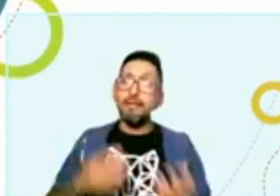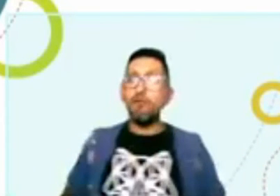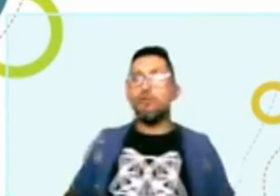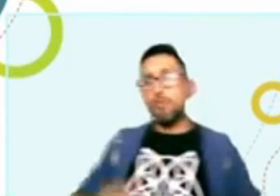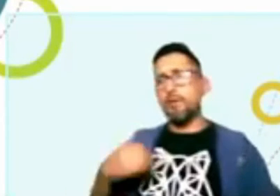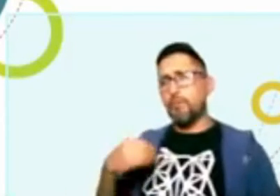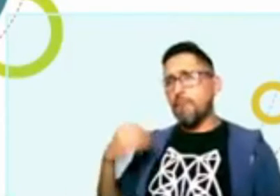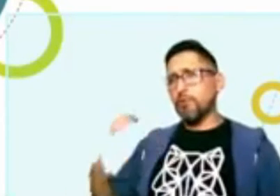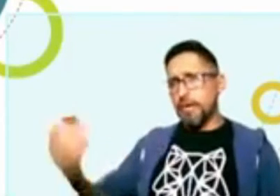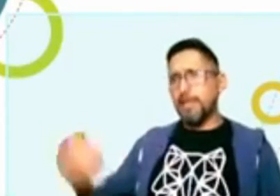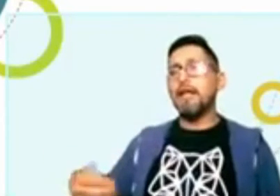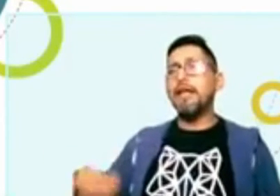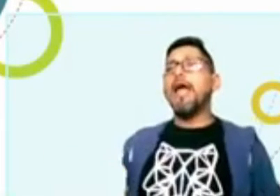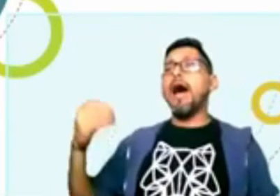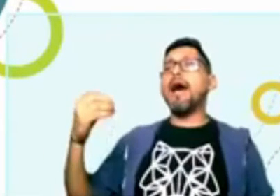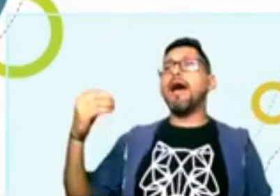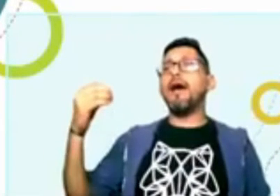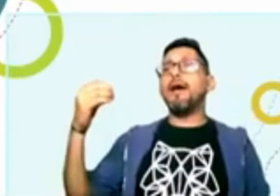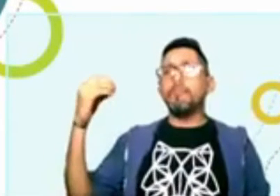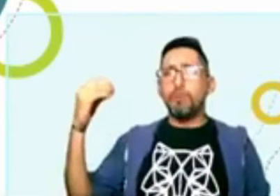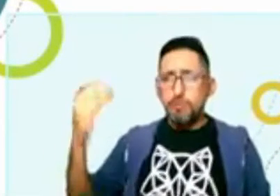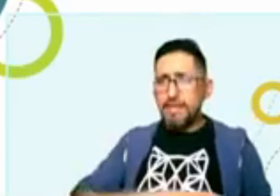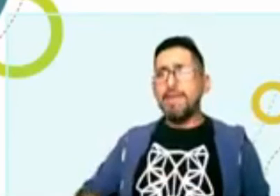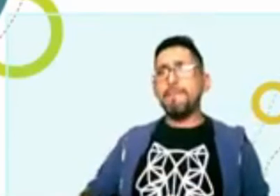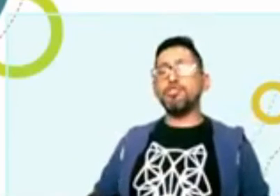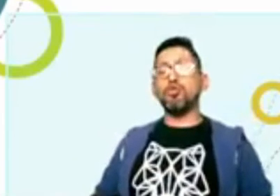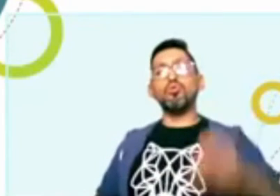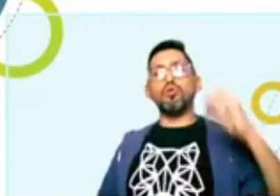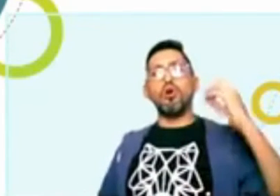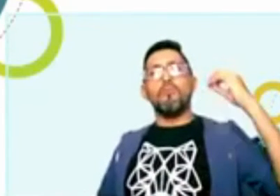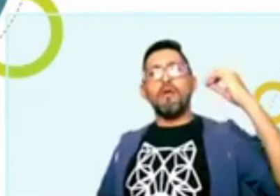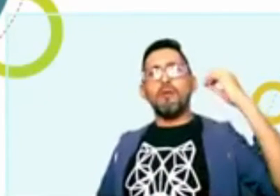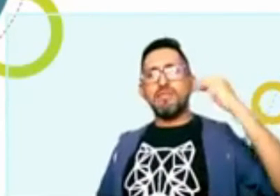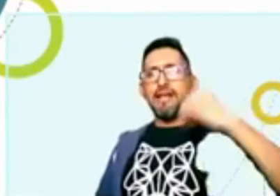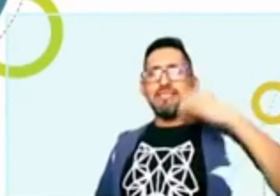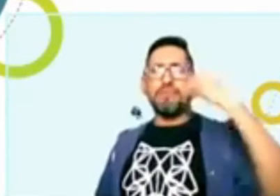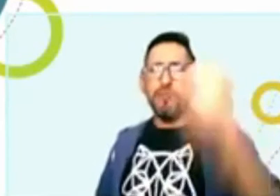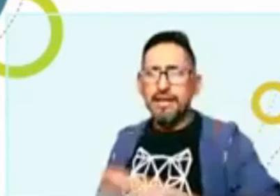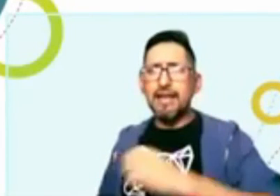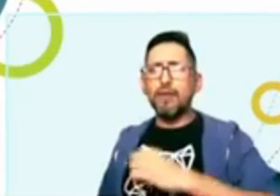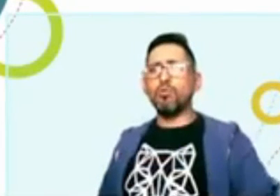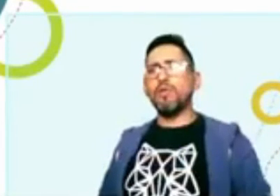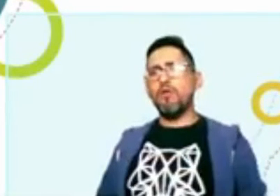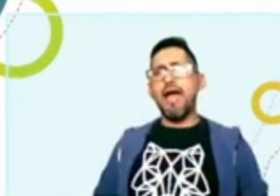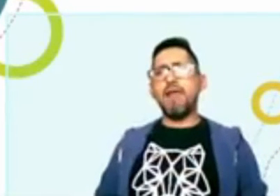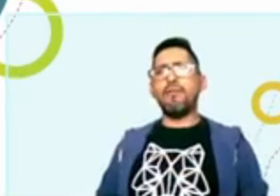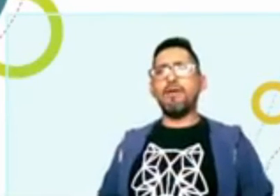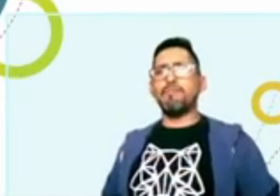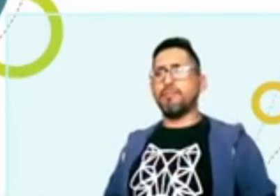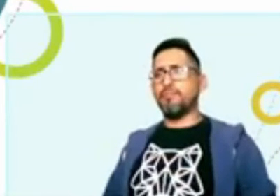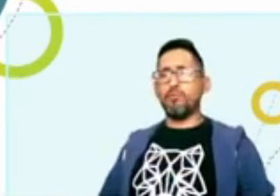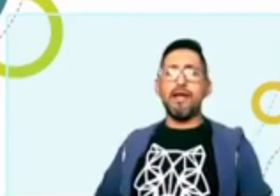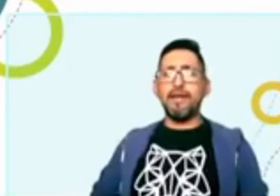hacer mi negocio, pero voy a proteger a... voy a buscar que haya precio justo, voy a buscar que se proteja la cultura local,